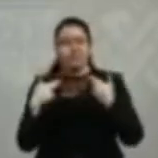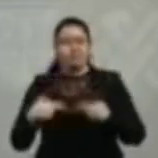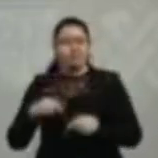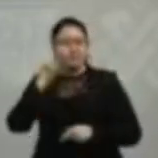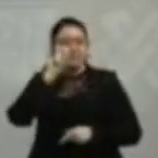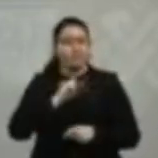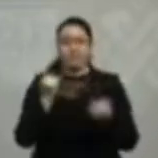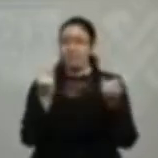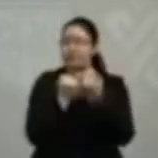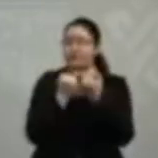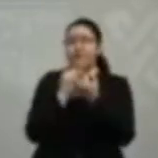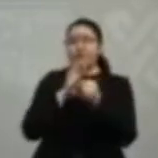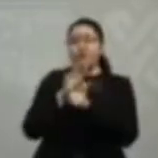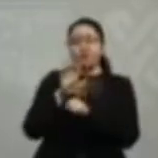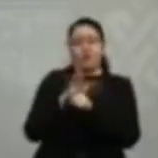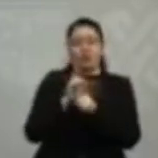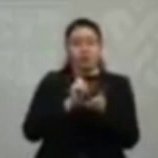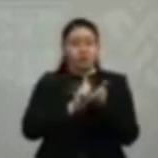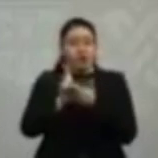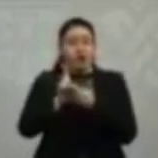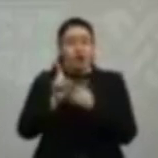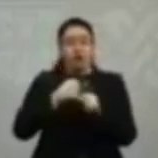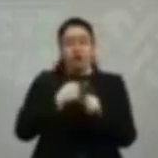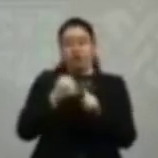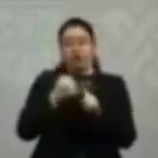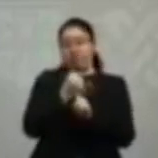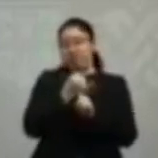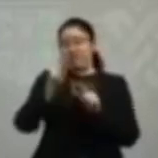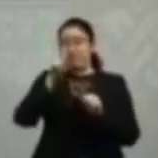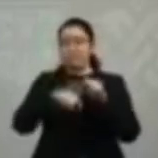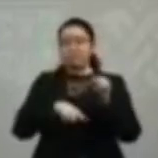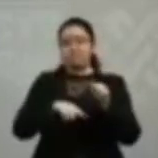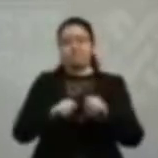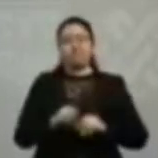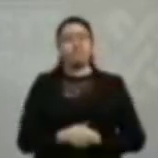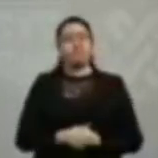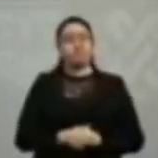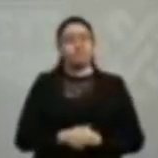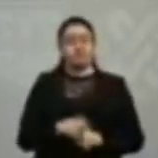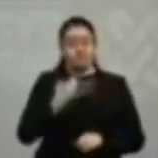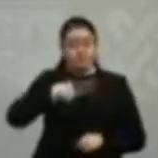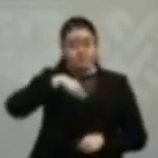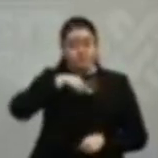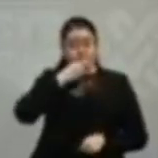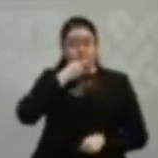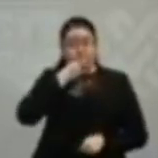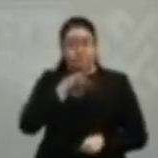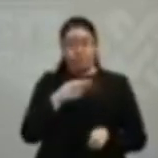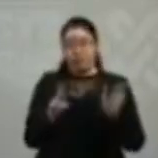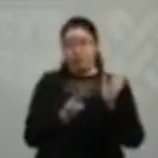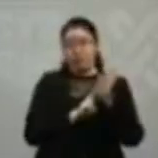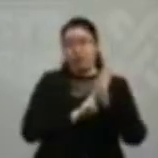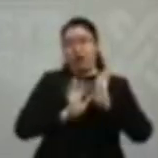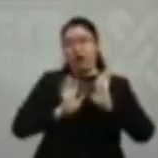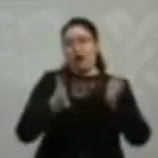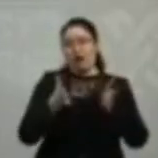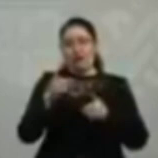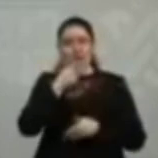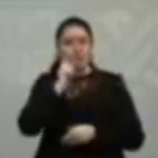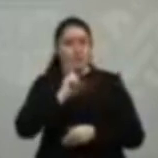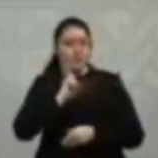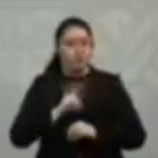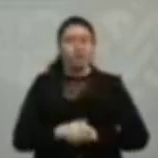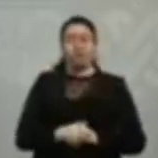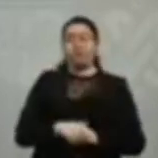el derecho a una vida libre de violencia. Declaramos alerta de género. Sabemos que falta mucho por